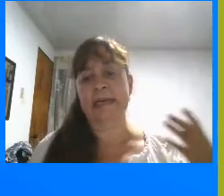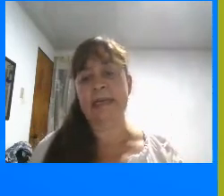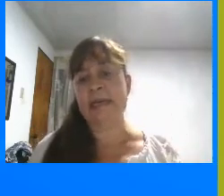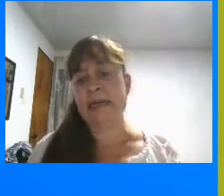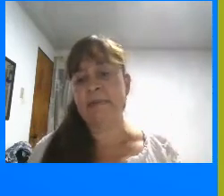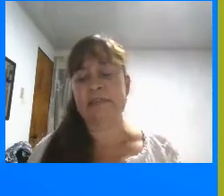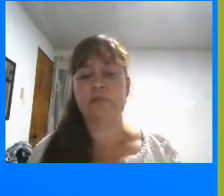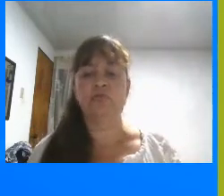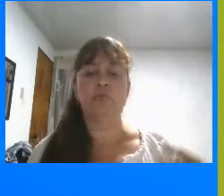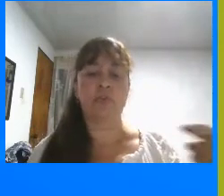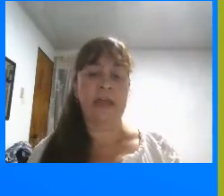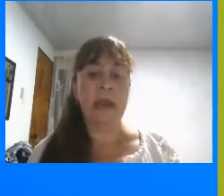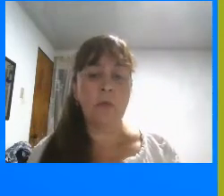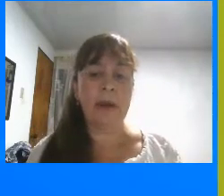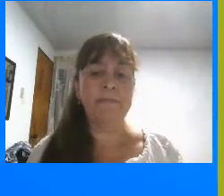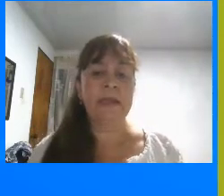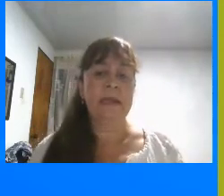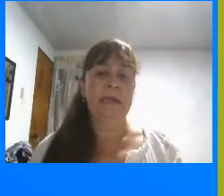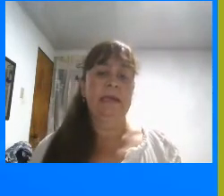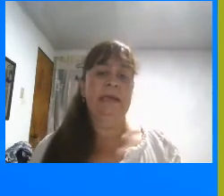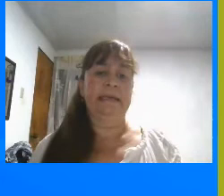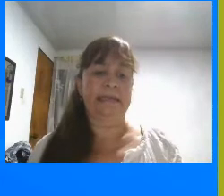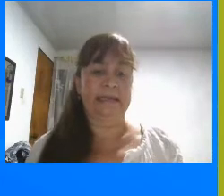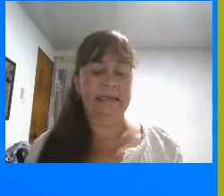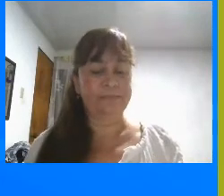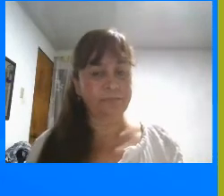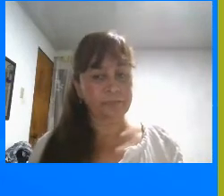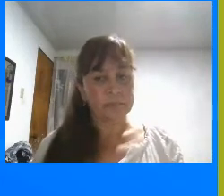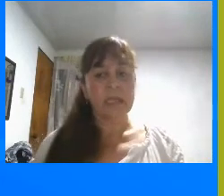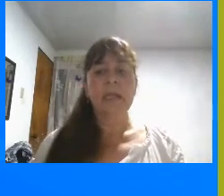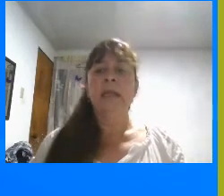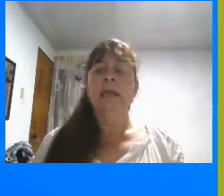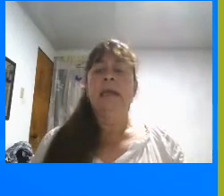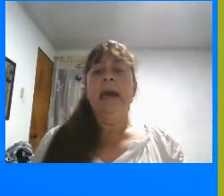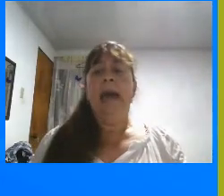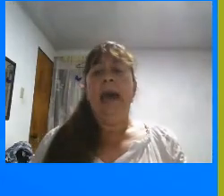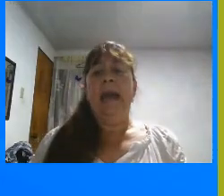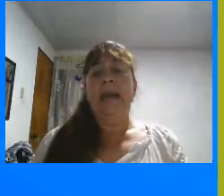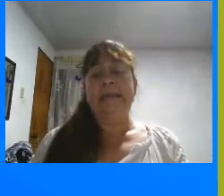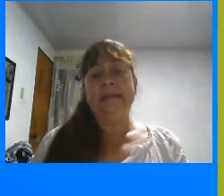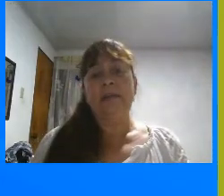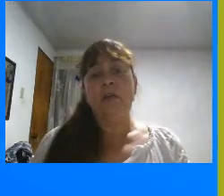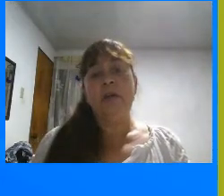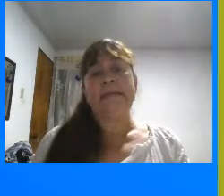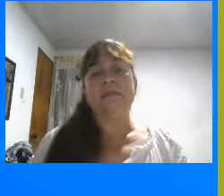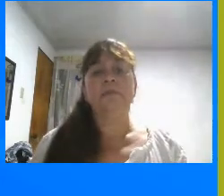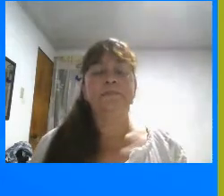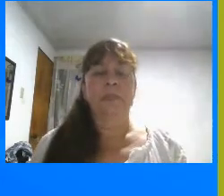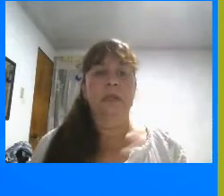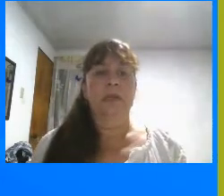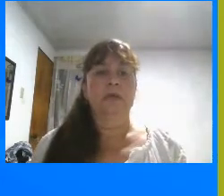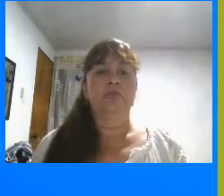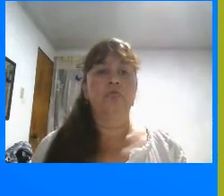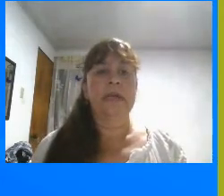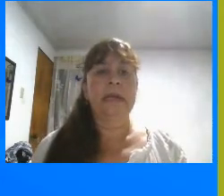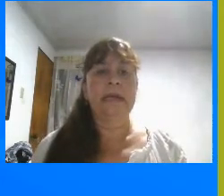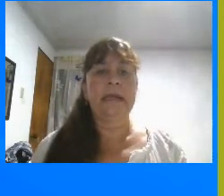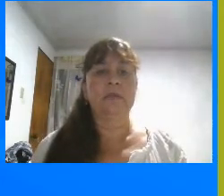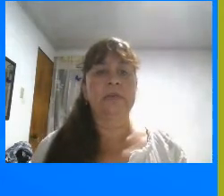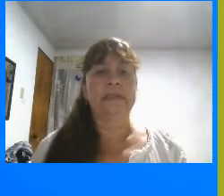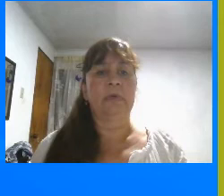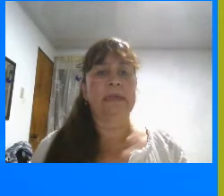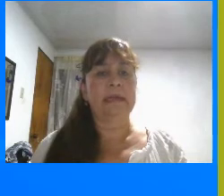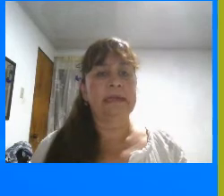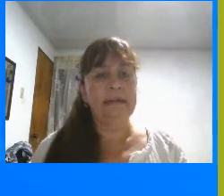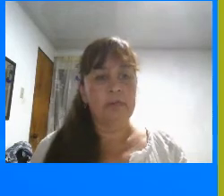consumo de energía, más consumo de agua, etcétera. A raíz de todo esto surge